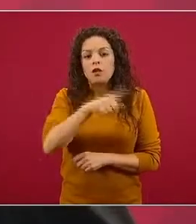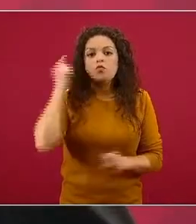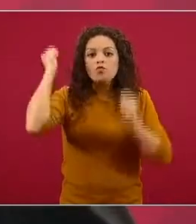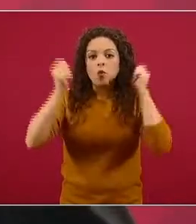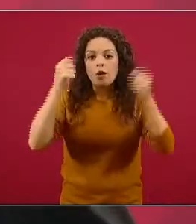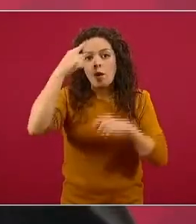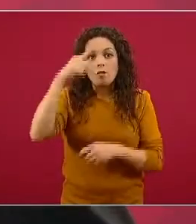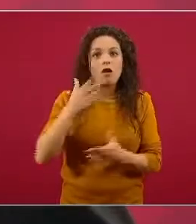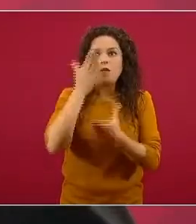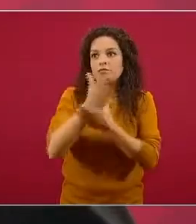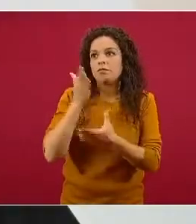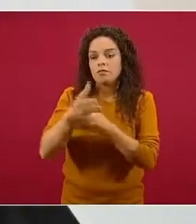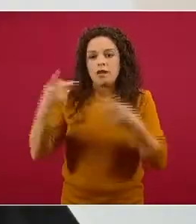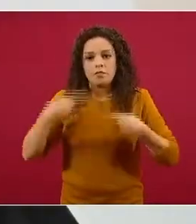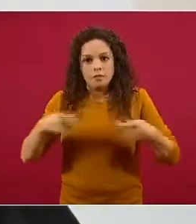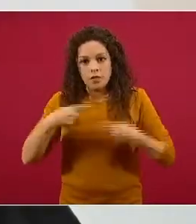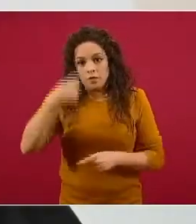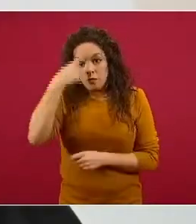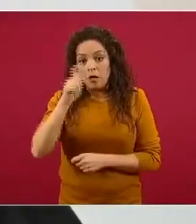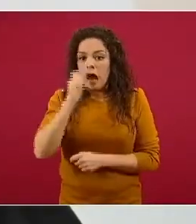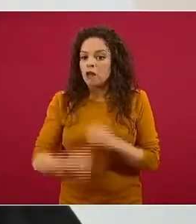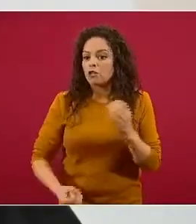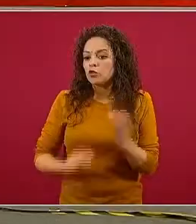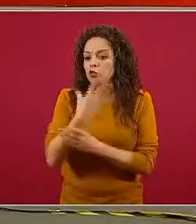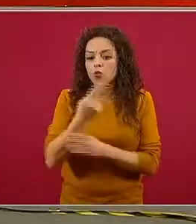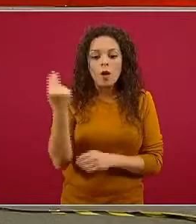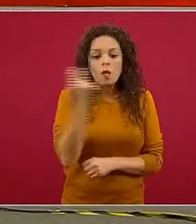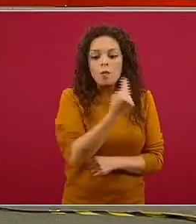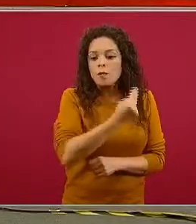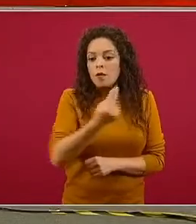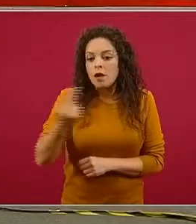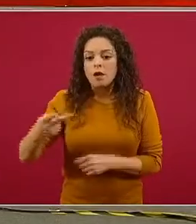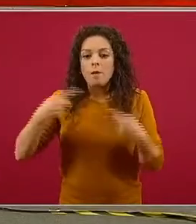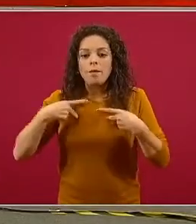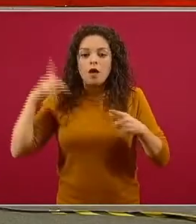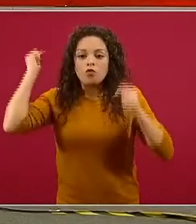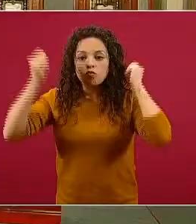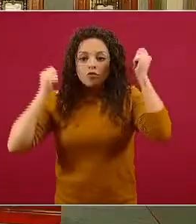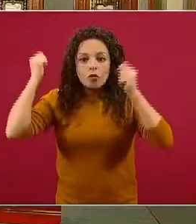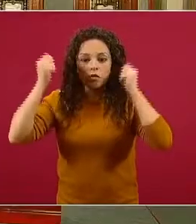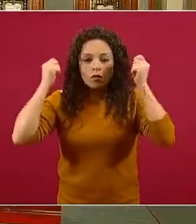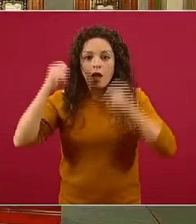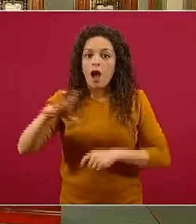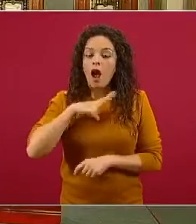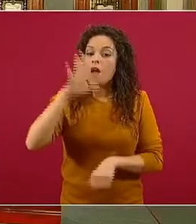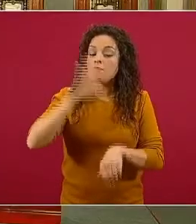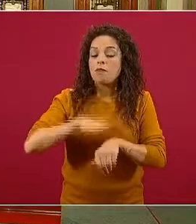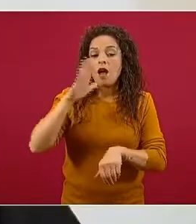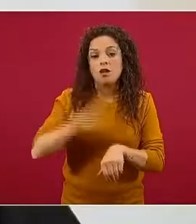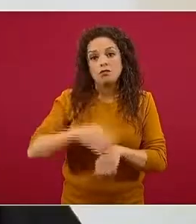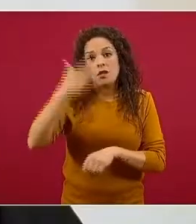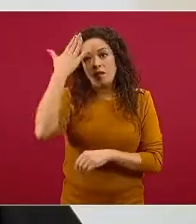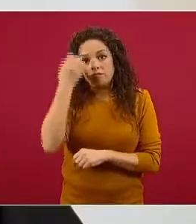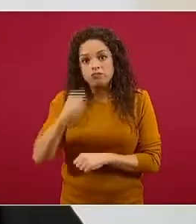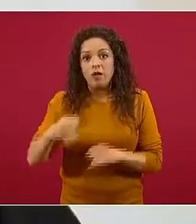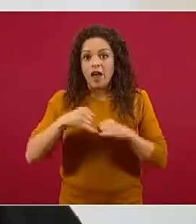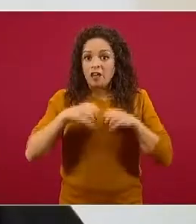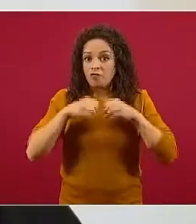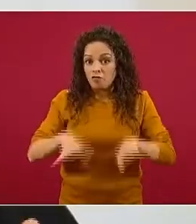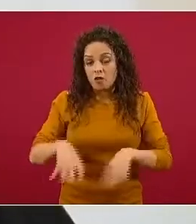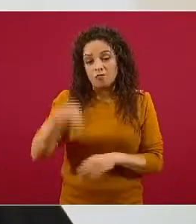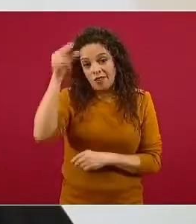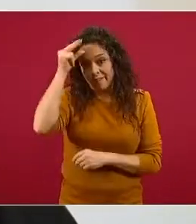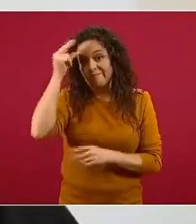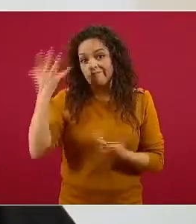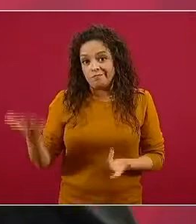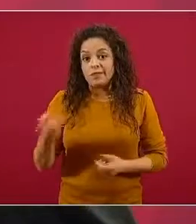responda a las nuevas expectativas, necesidades de un turista cada vez más informado y sobre todo astuto. Así que